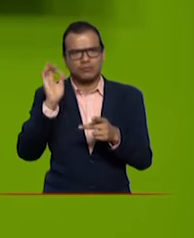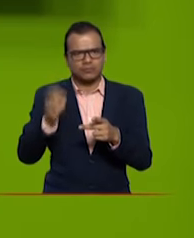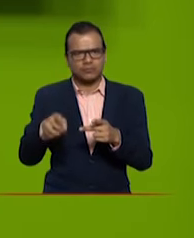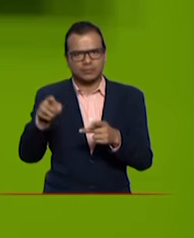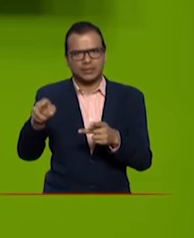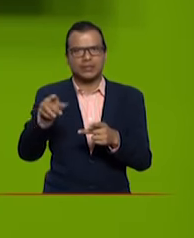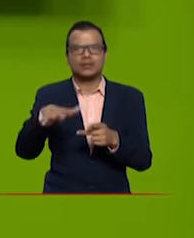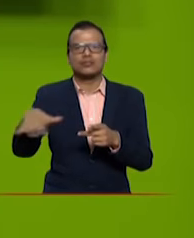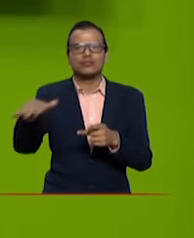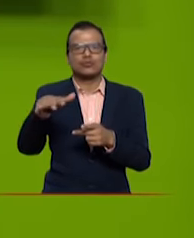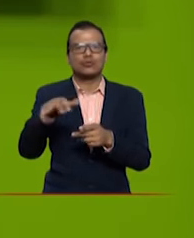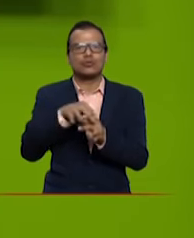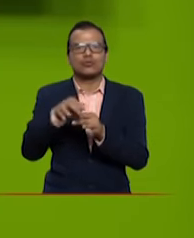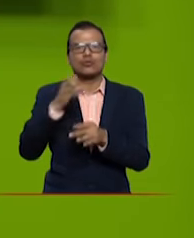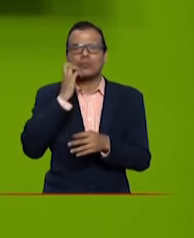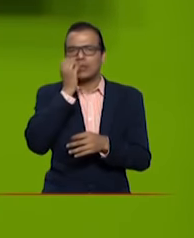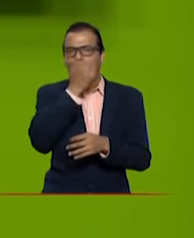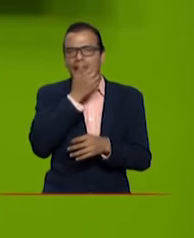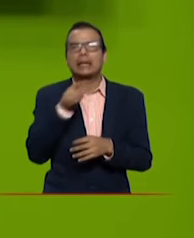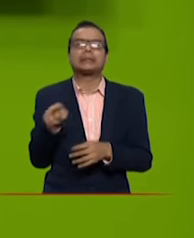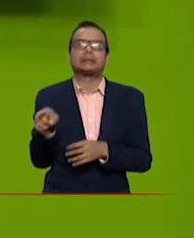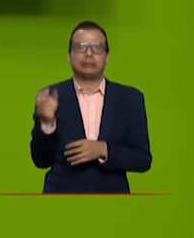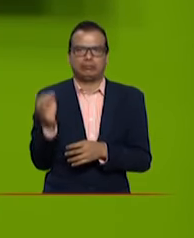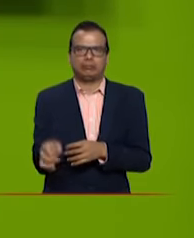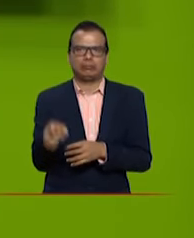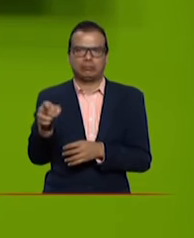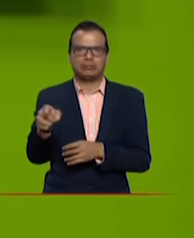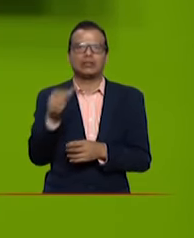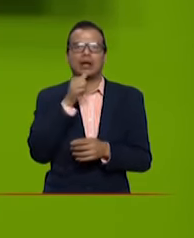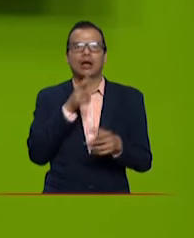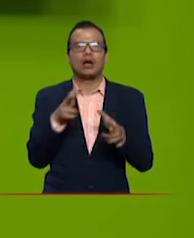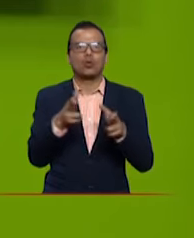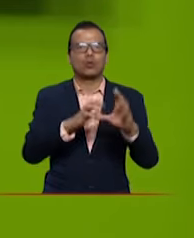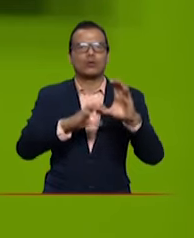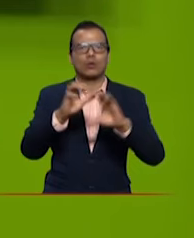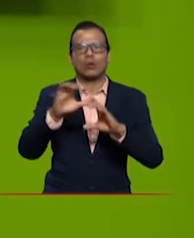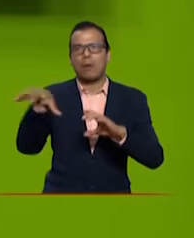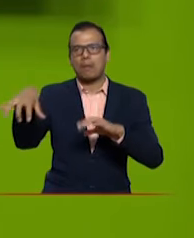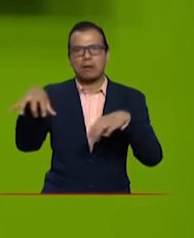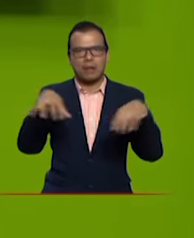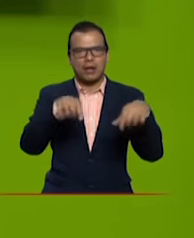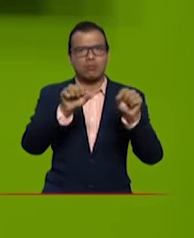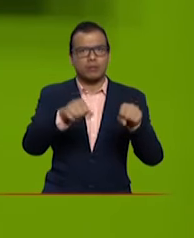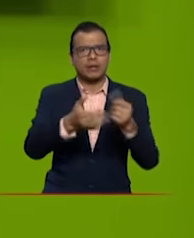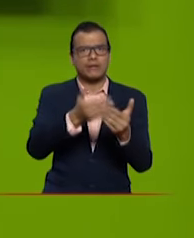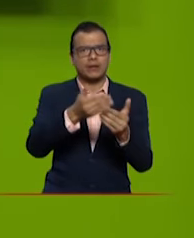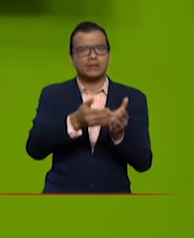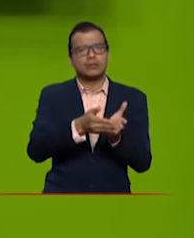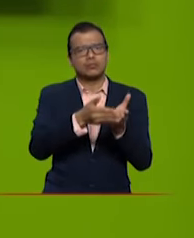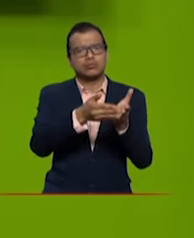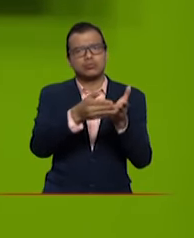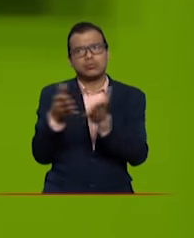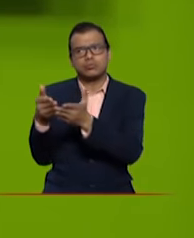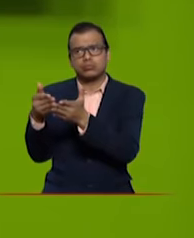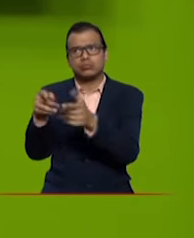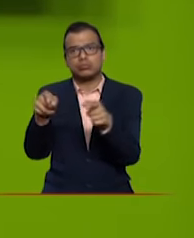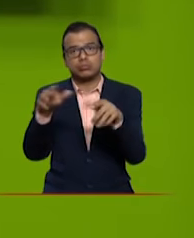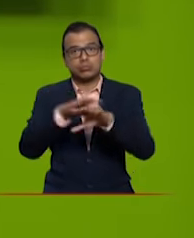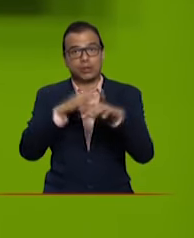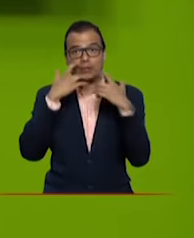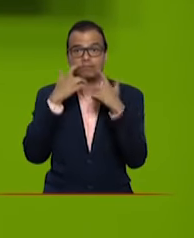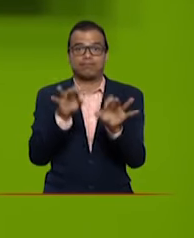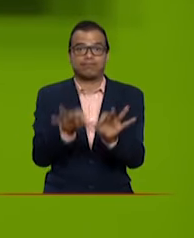personas van a poder navegar entre los dos muelles, más o menos unas 2 horas en el trayecto. Eso es algo histórico para nosotros porque es